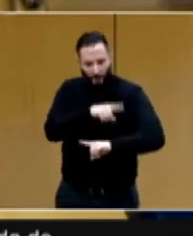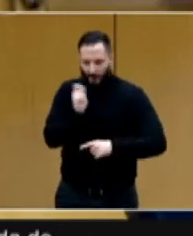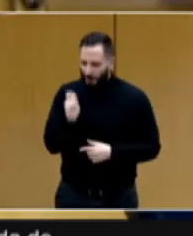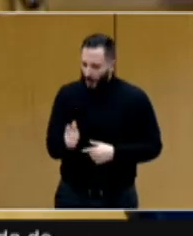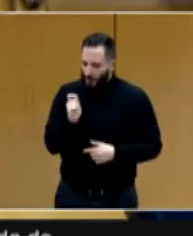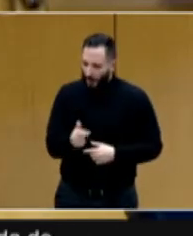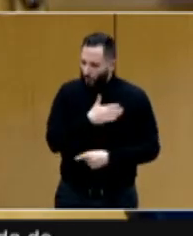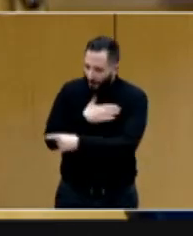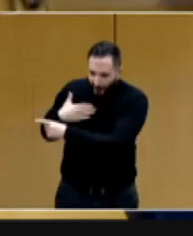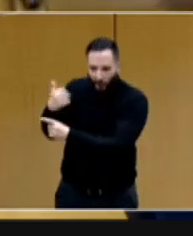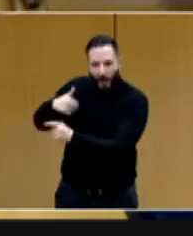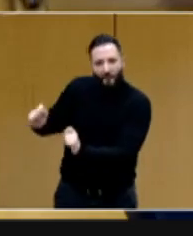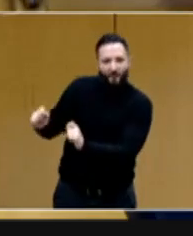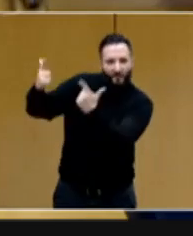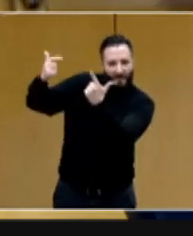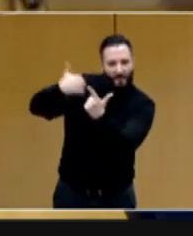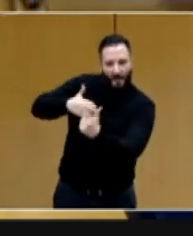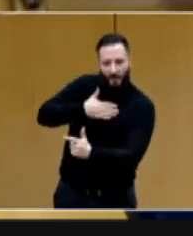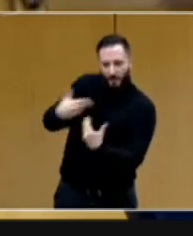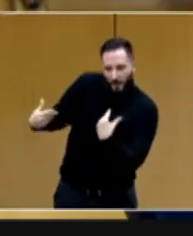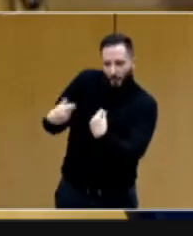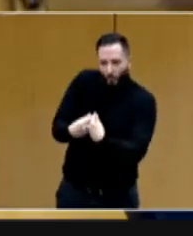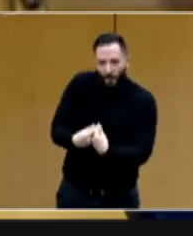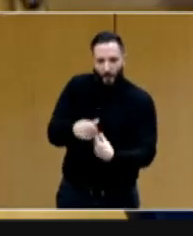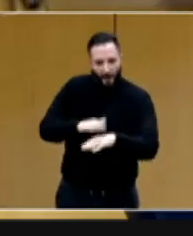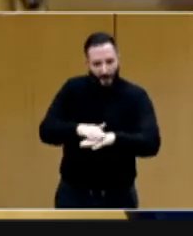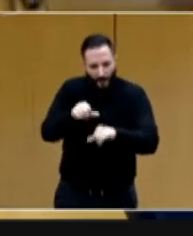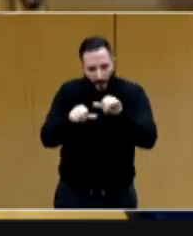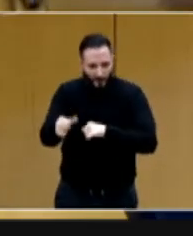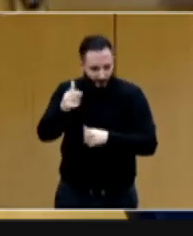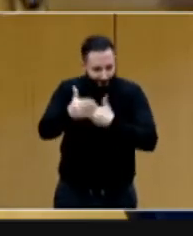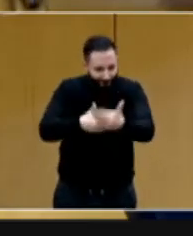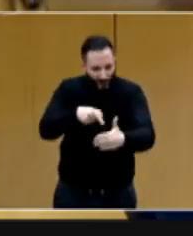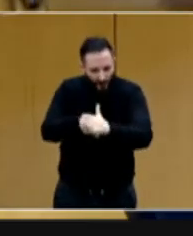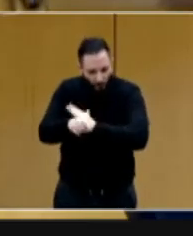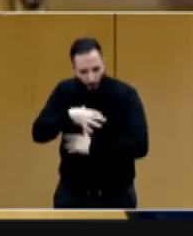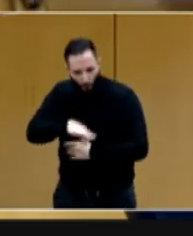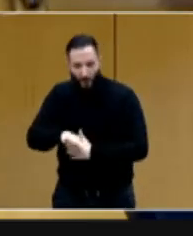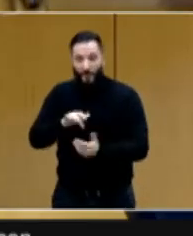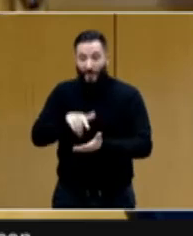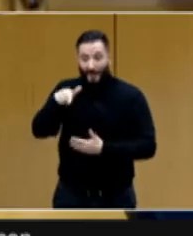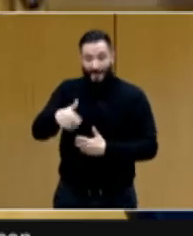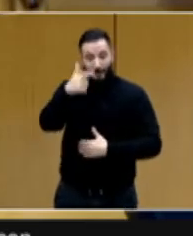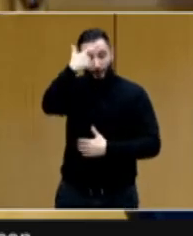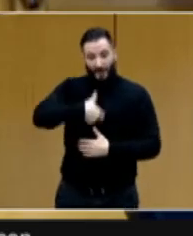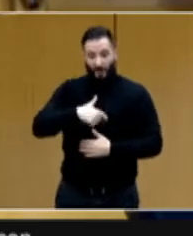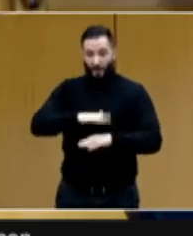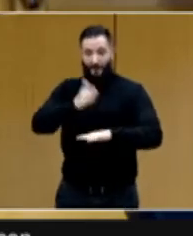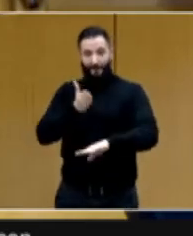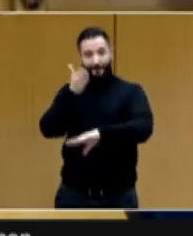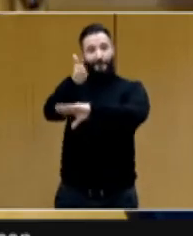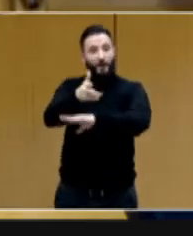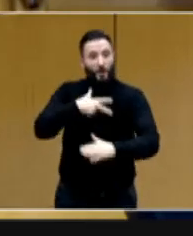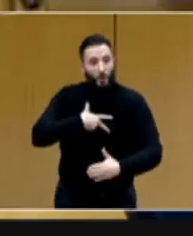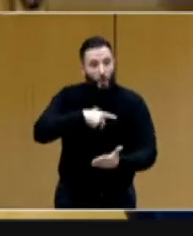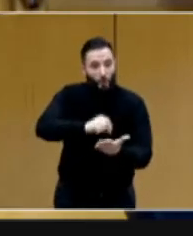usted una existencia notarial No hombre esto lo formaliza la propia persona y en nuestro caso no están condiciones de ir al notario de modo que yo Estoy